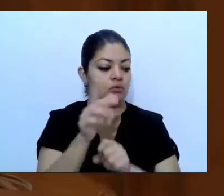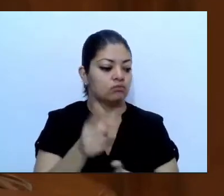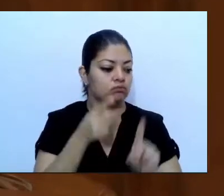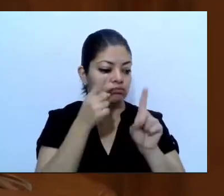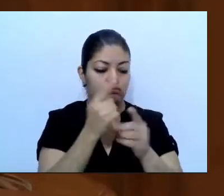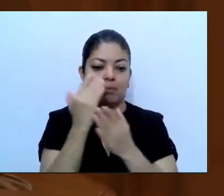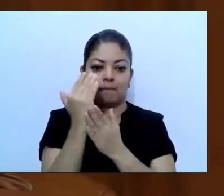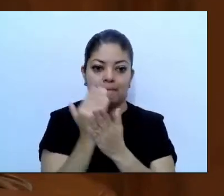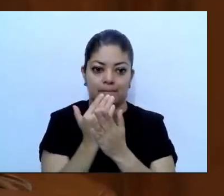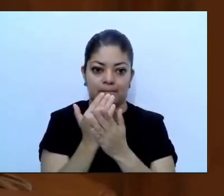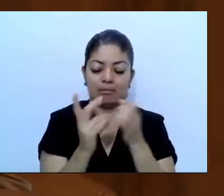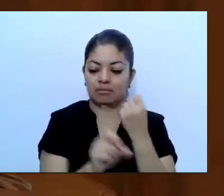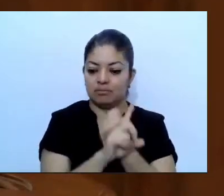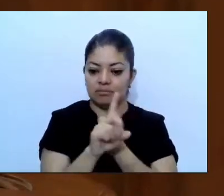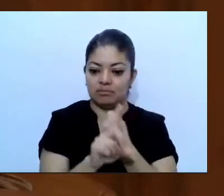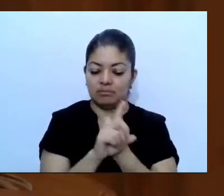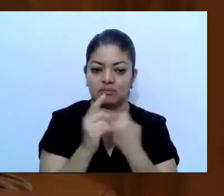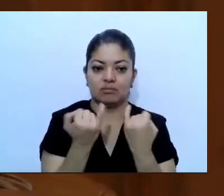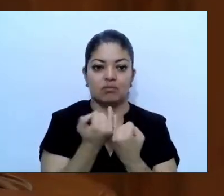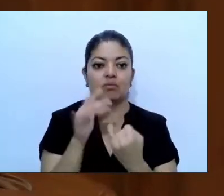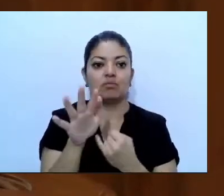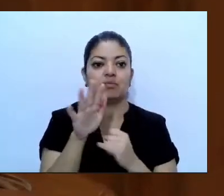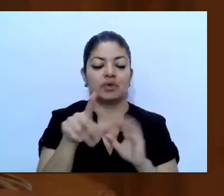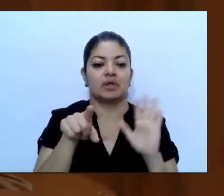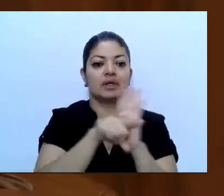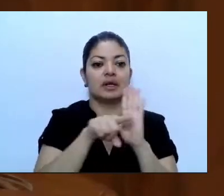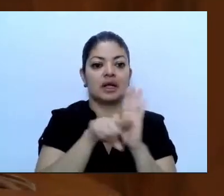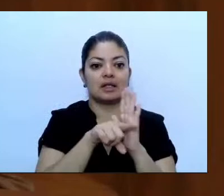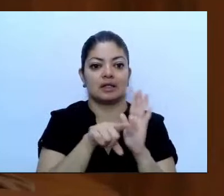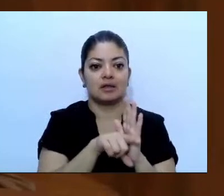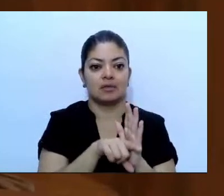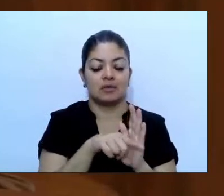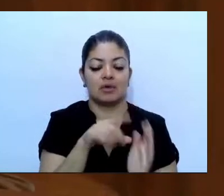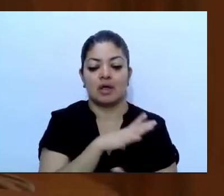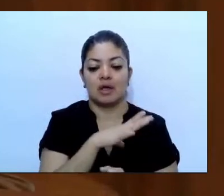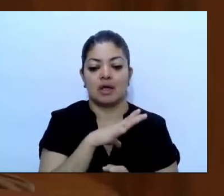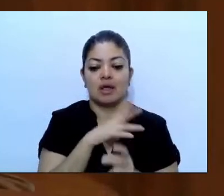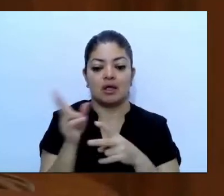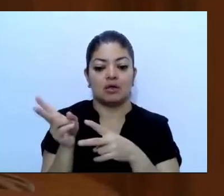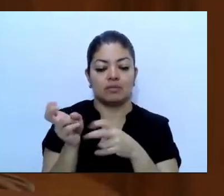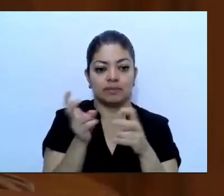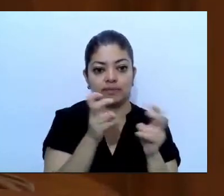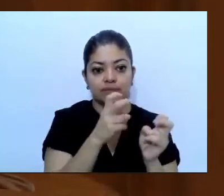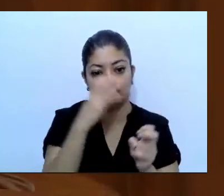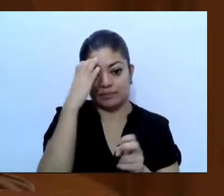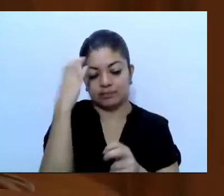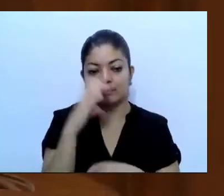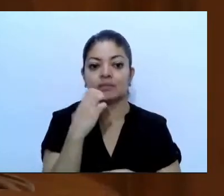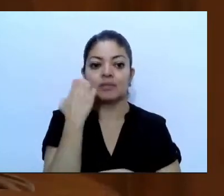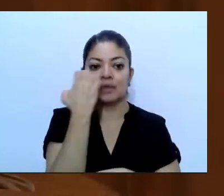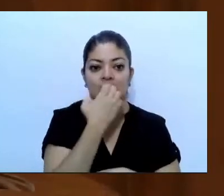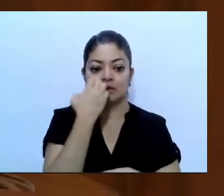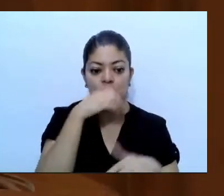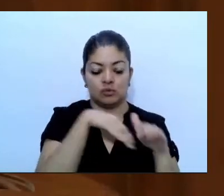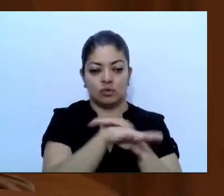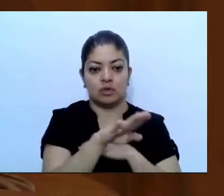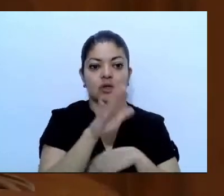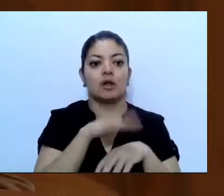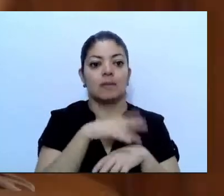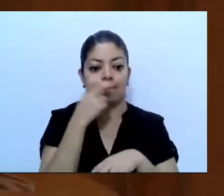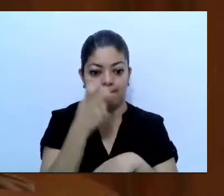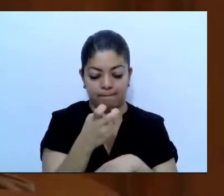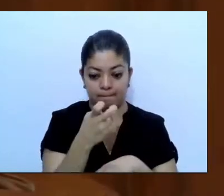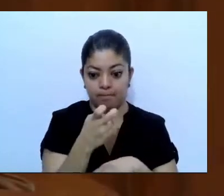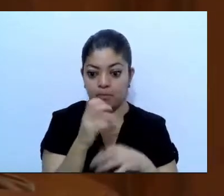daño causado y el impacto negativo que tiene el robo y el vandalismo en una escuela. En este contexto